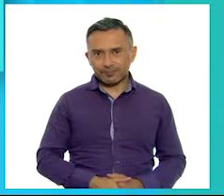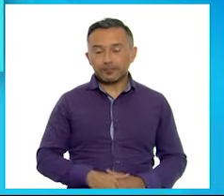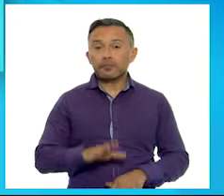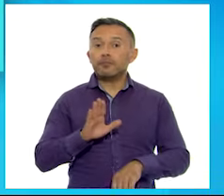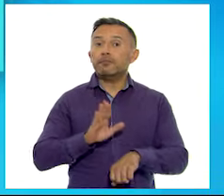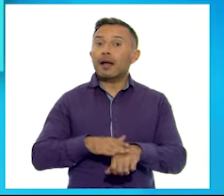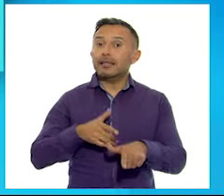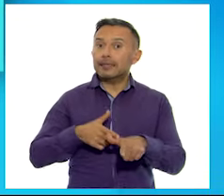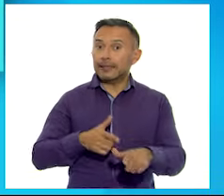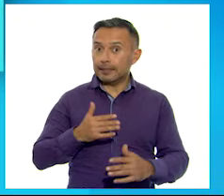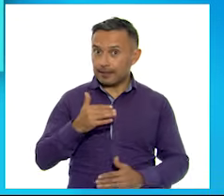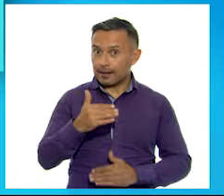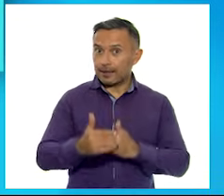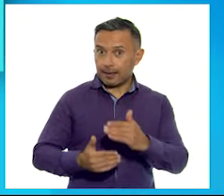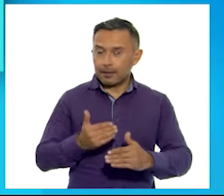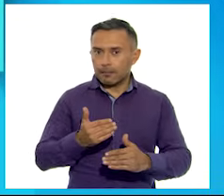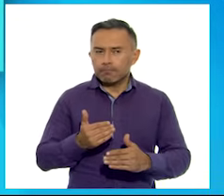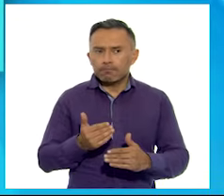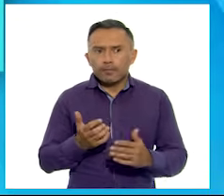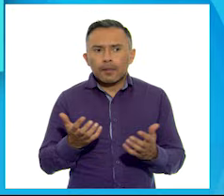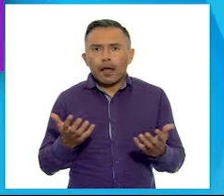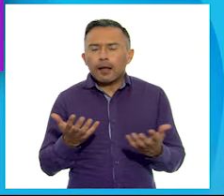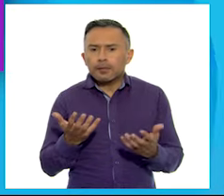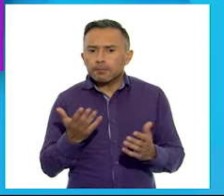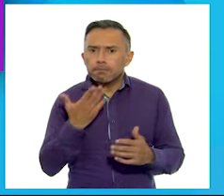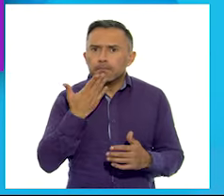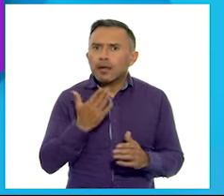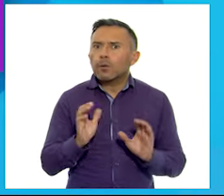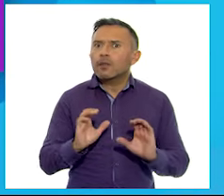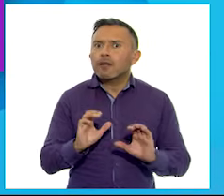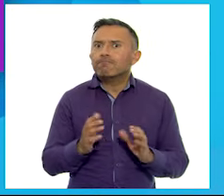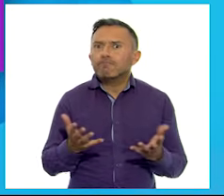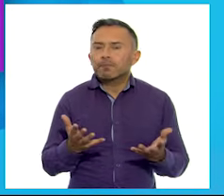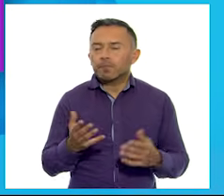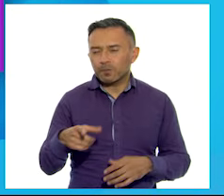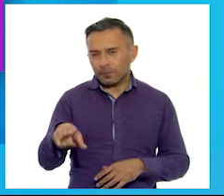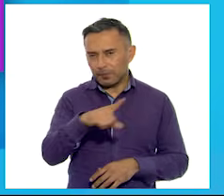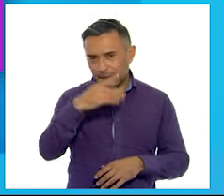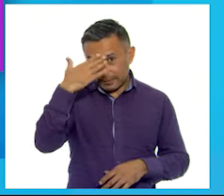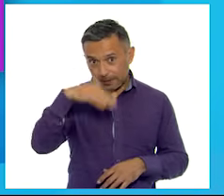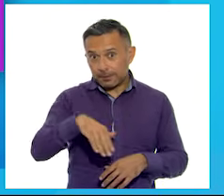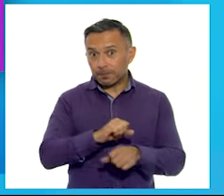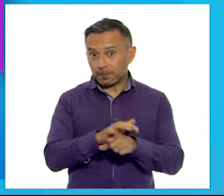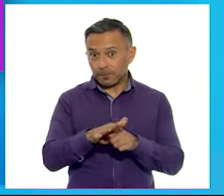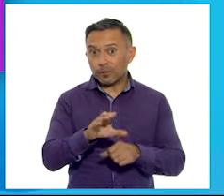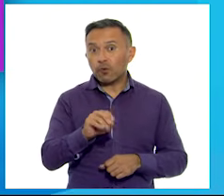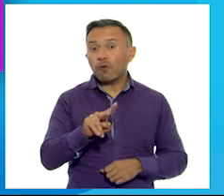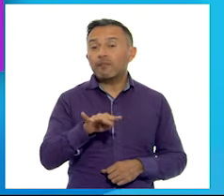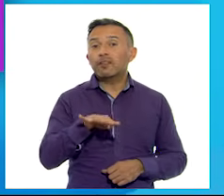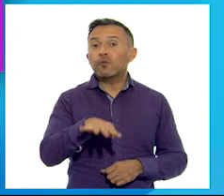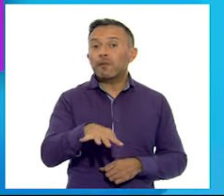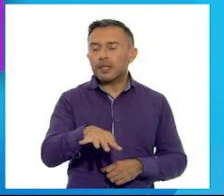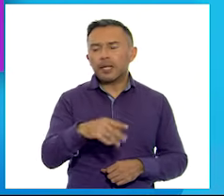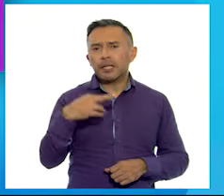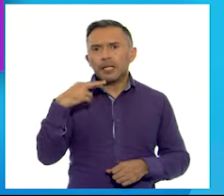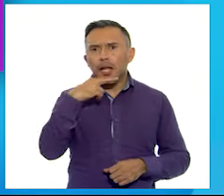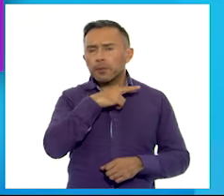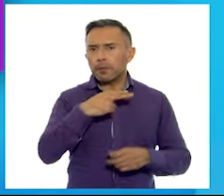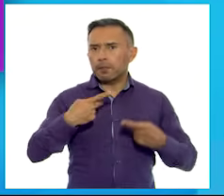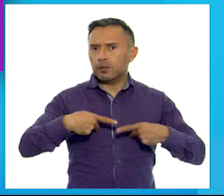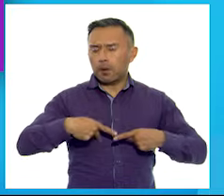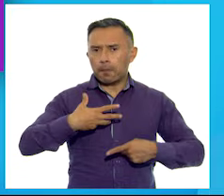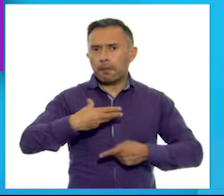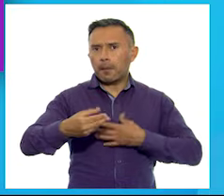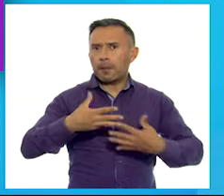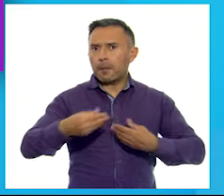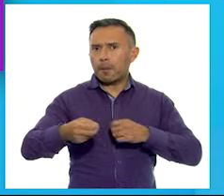Buenas prácticas para seguir adelante. Como todos sabemos, la COVID-19 es una enfermedad que se contagia muy fácilmente entre las